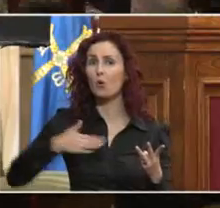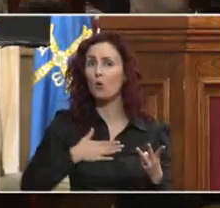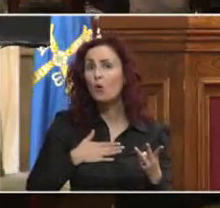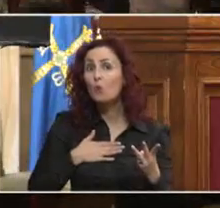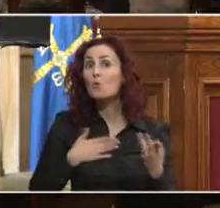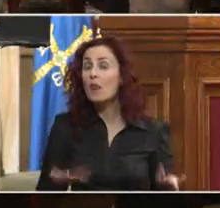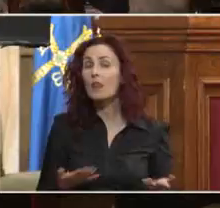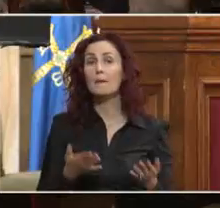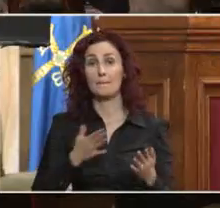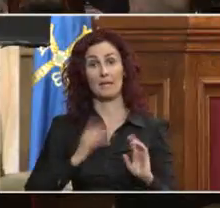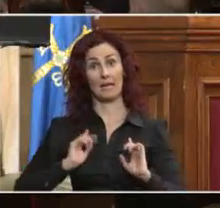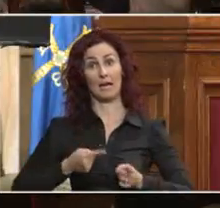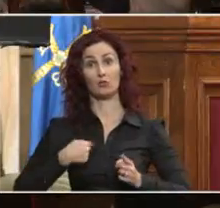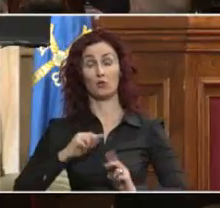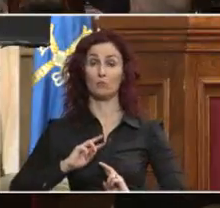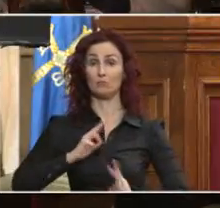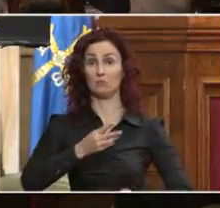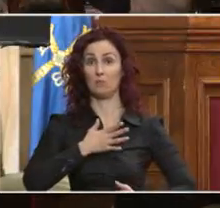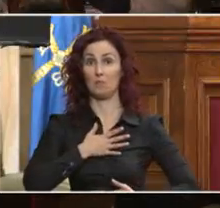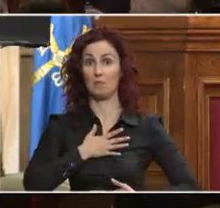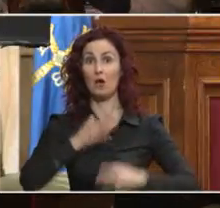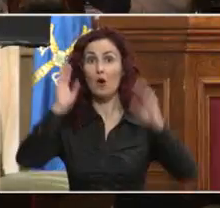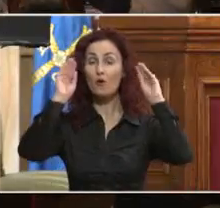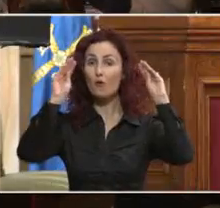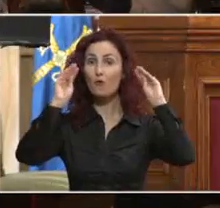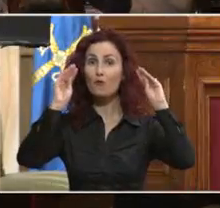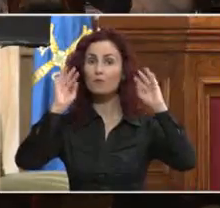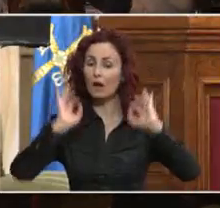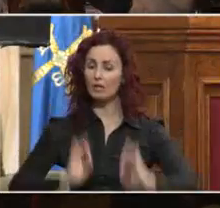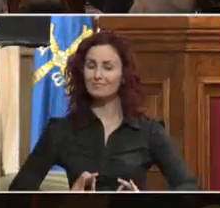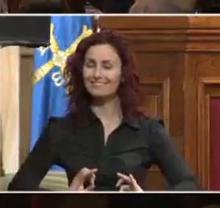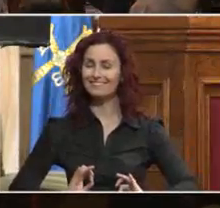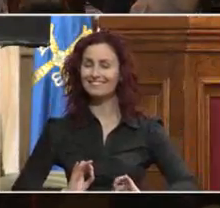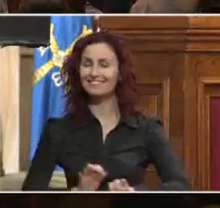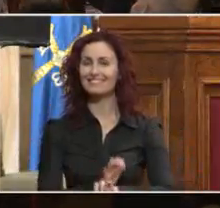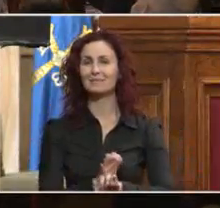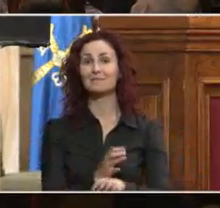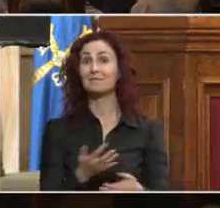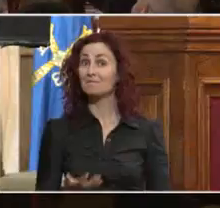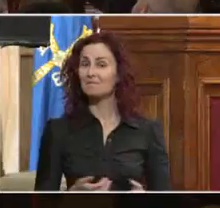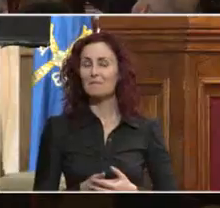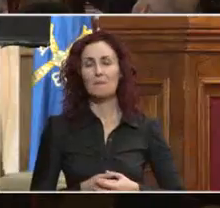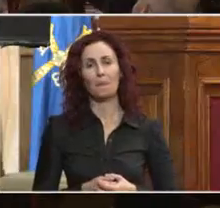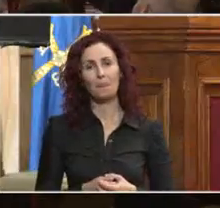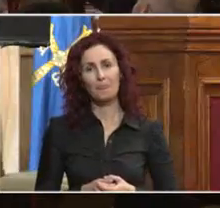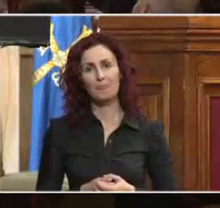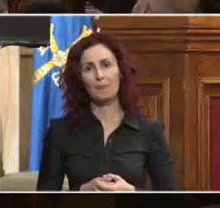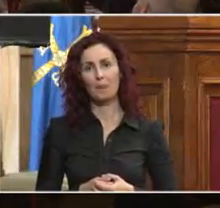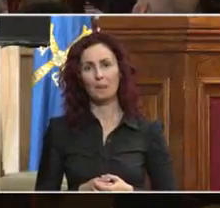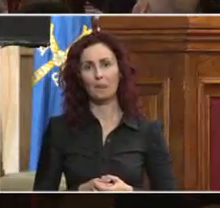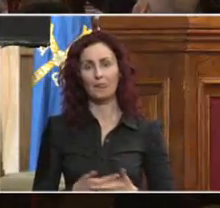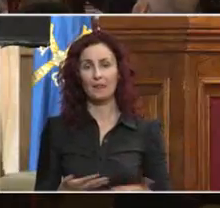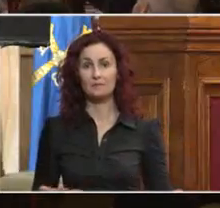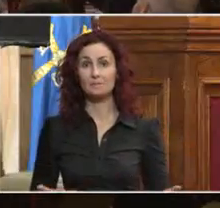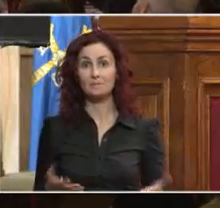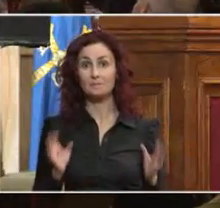Bueno, en mi caso yo estudié una formación formal, obviamente, académica, encaminada a